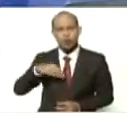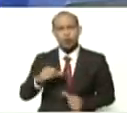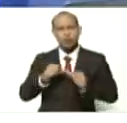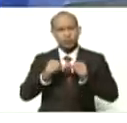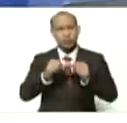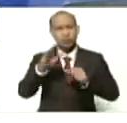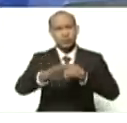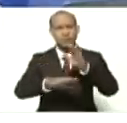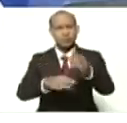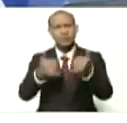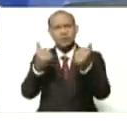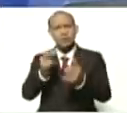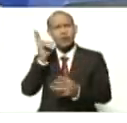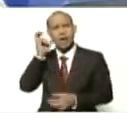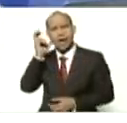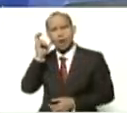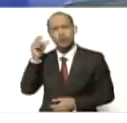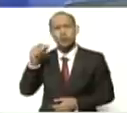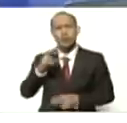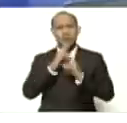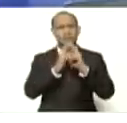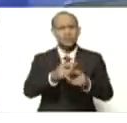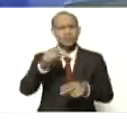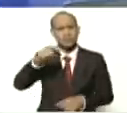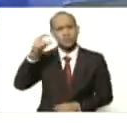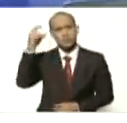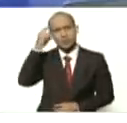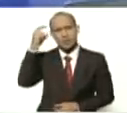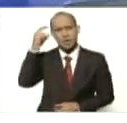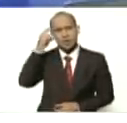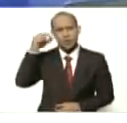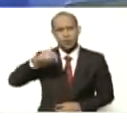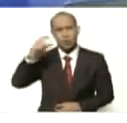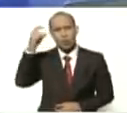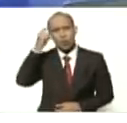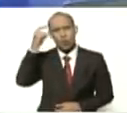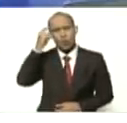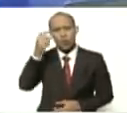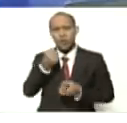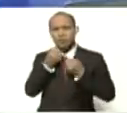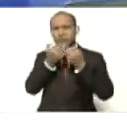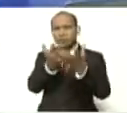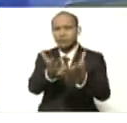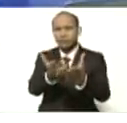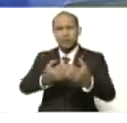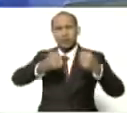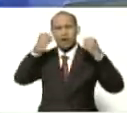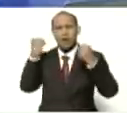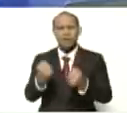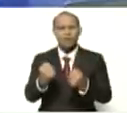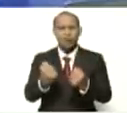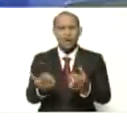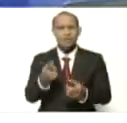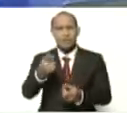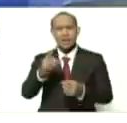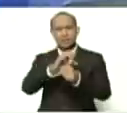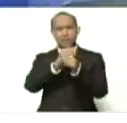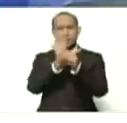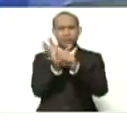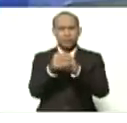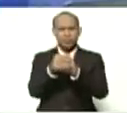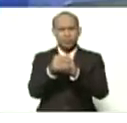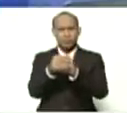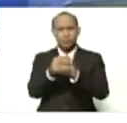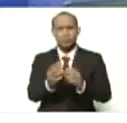vamos a escuchar el reporte del día de hoy precisamente el día de hoy se expresa con fuerza esta variante brasilera